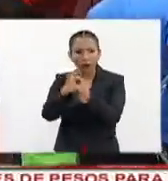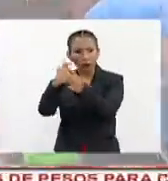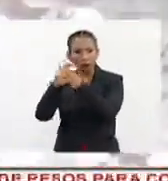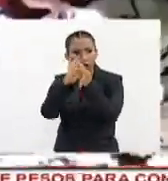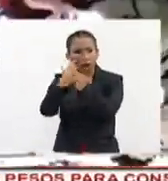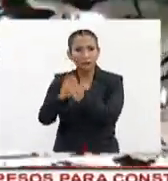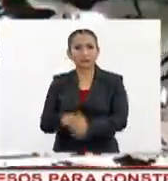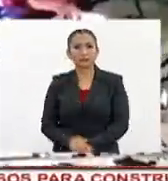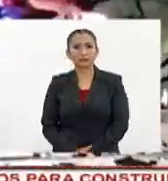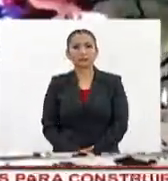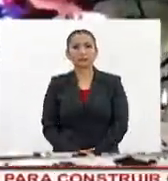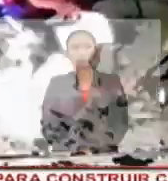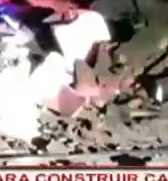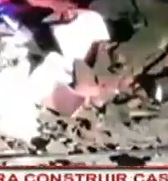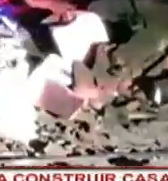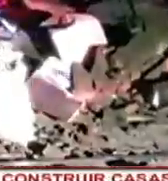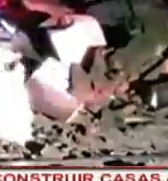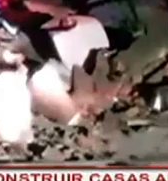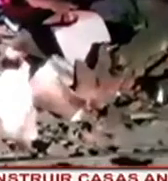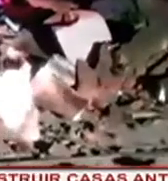a su paso.